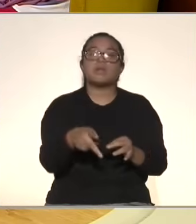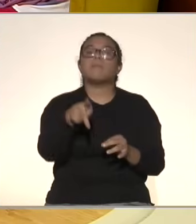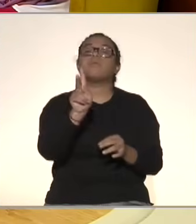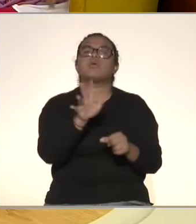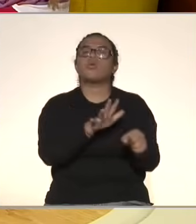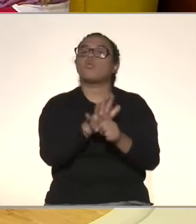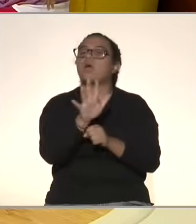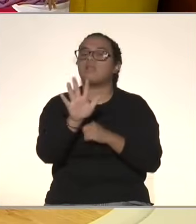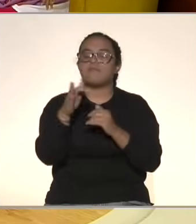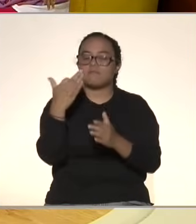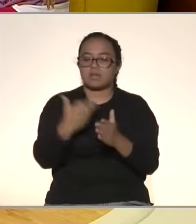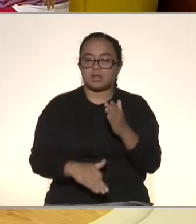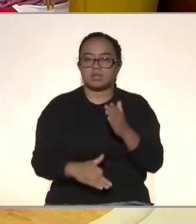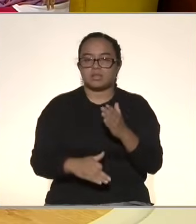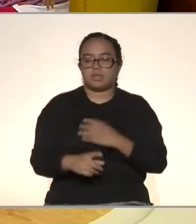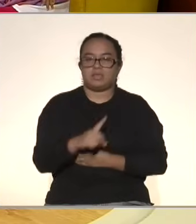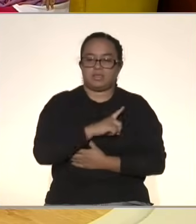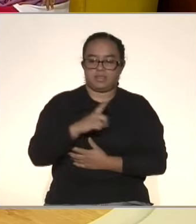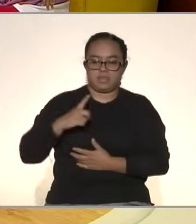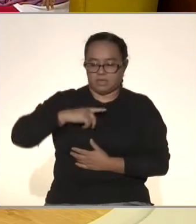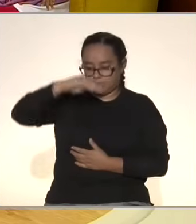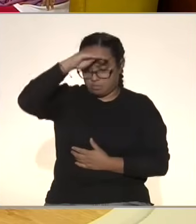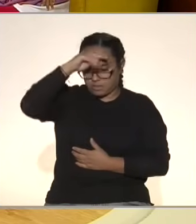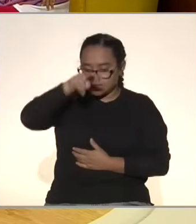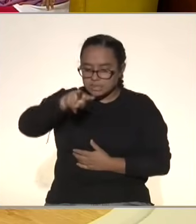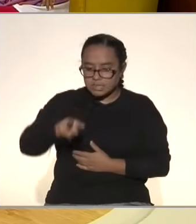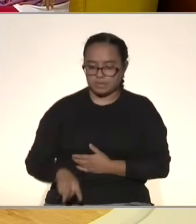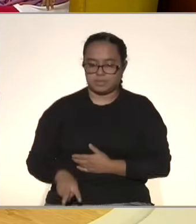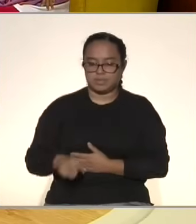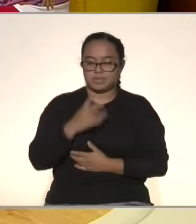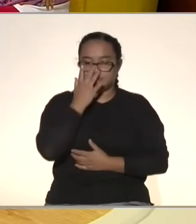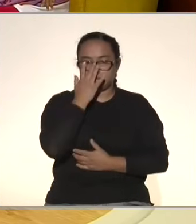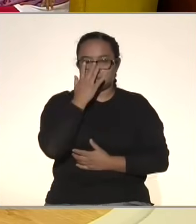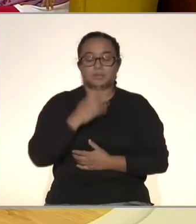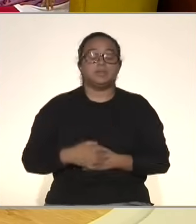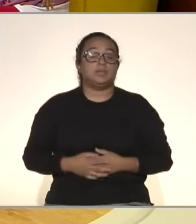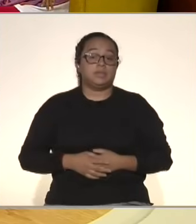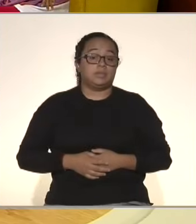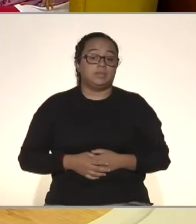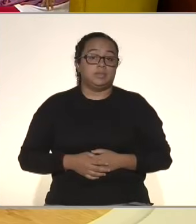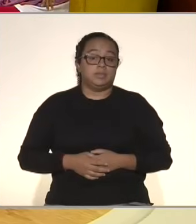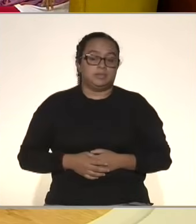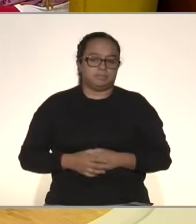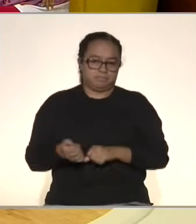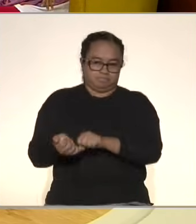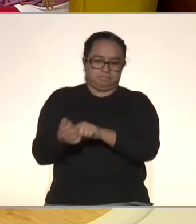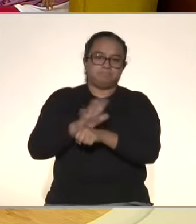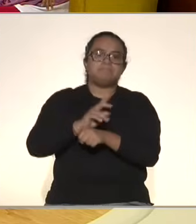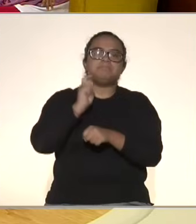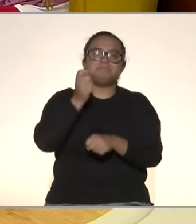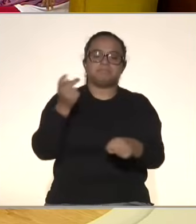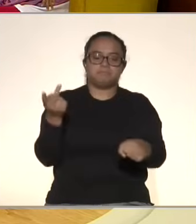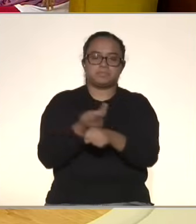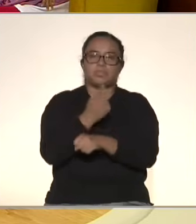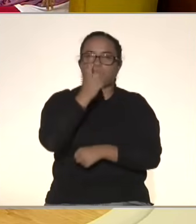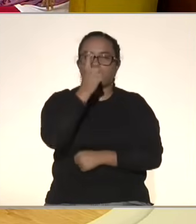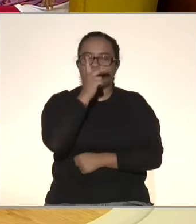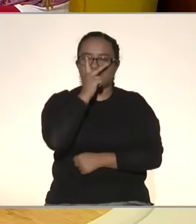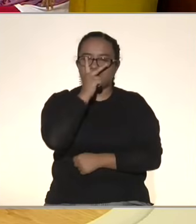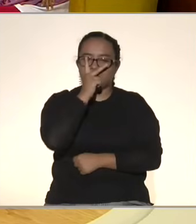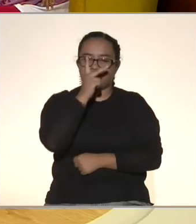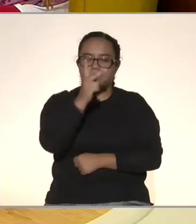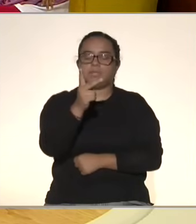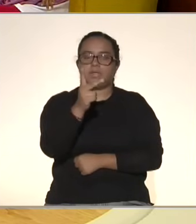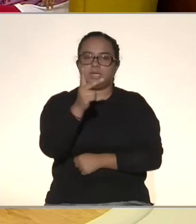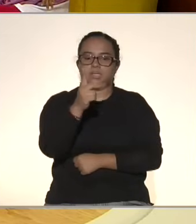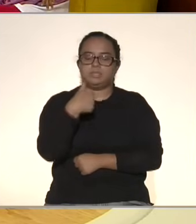falta el realismo. Claro, Y por supuesto. yo creo que algo que nos dejó la pandemia fue una frase que a mí me da un